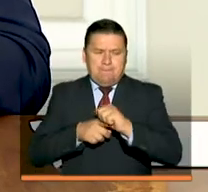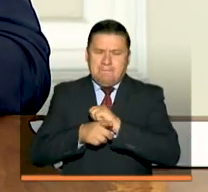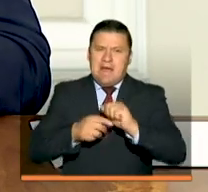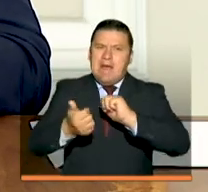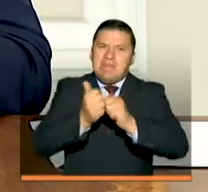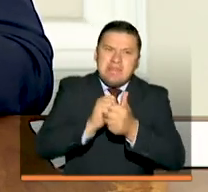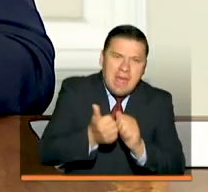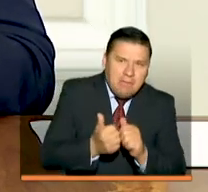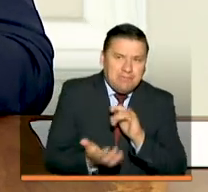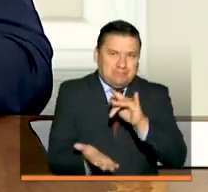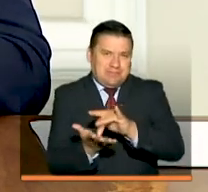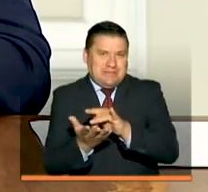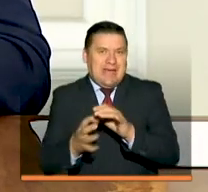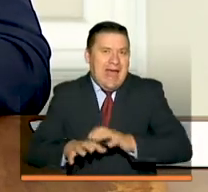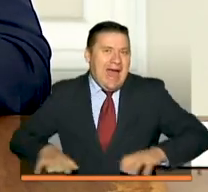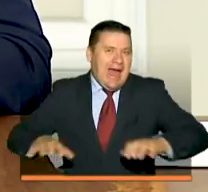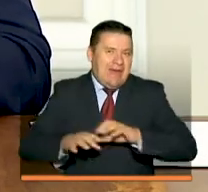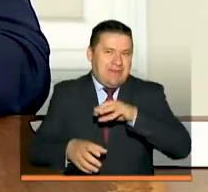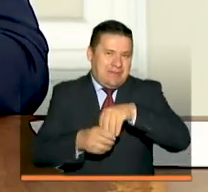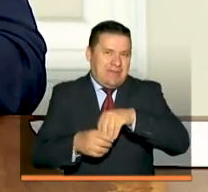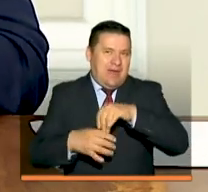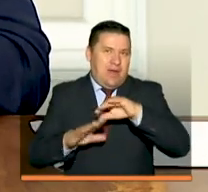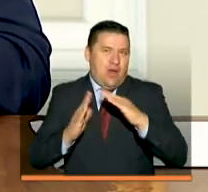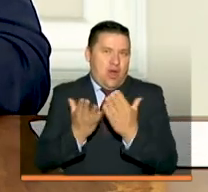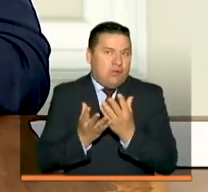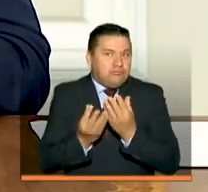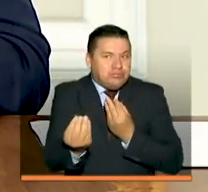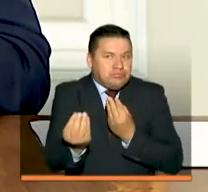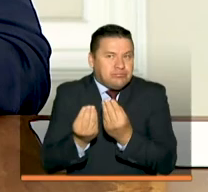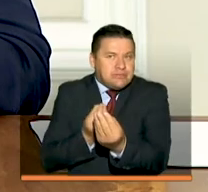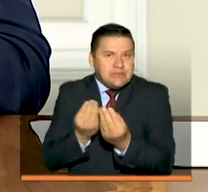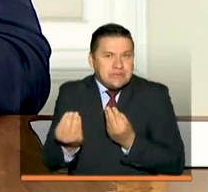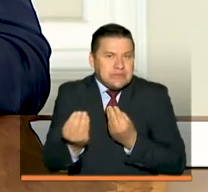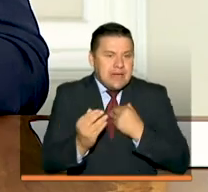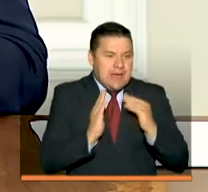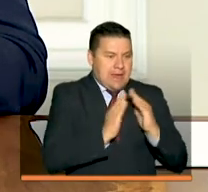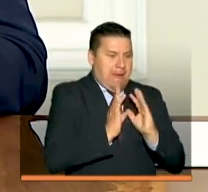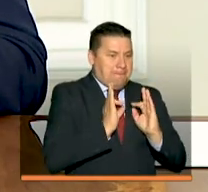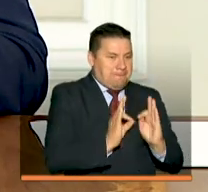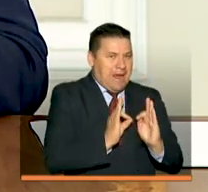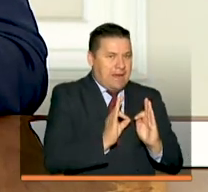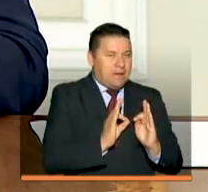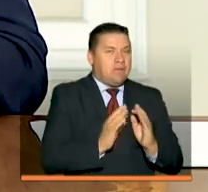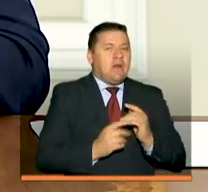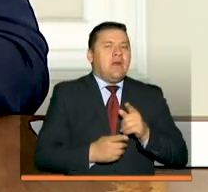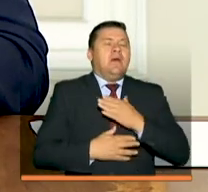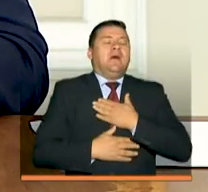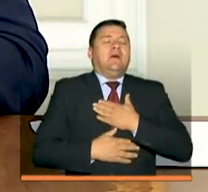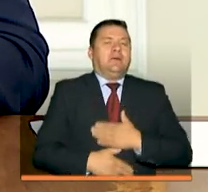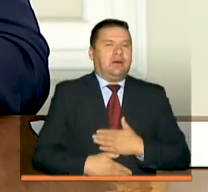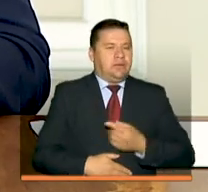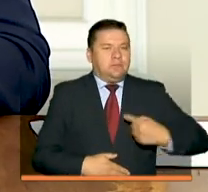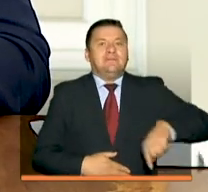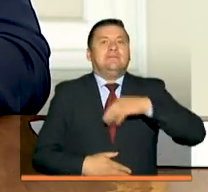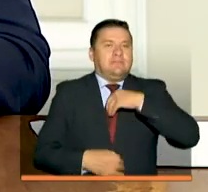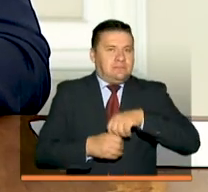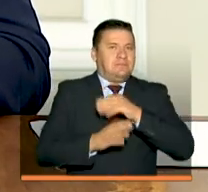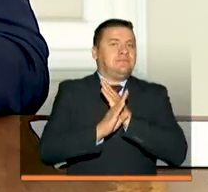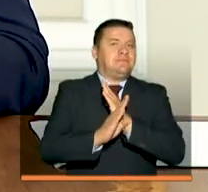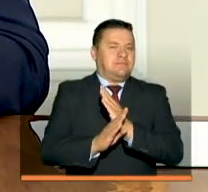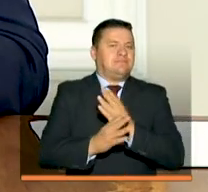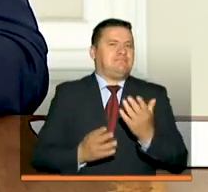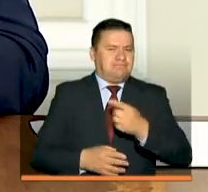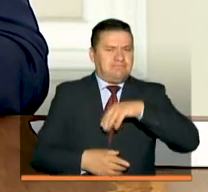practicando deportes y otras actividades lúdicas y al mismo tiempo regresando a la casa, pero con la tranquilidad de que las medidas de